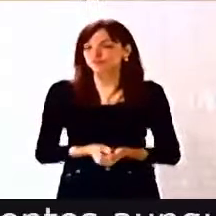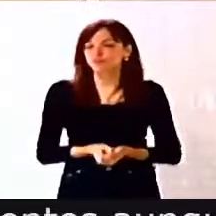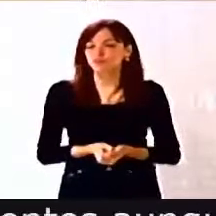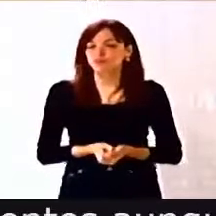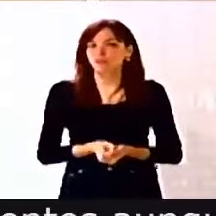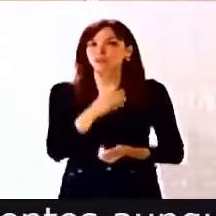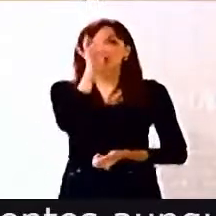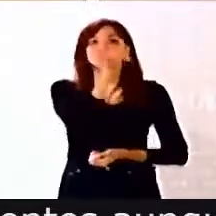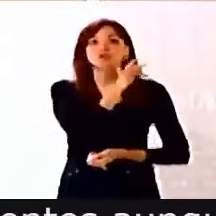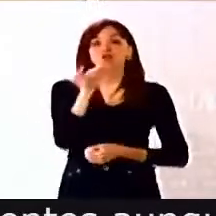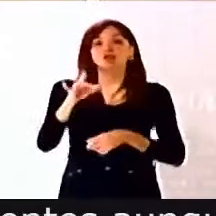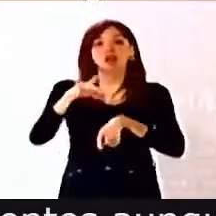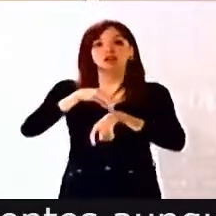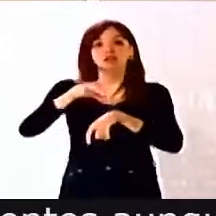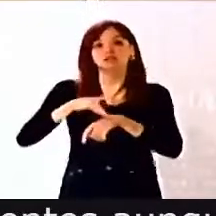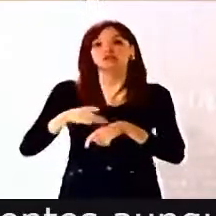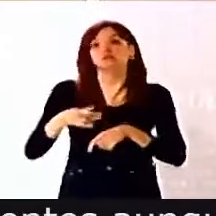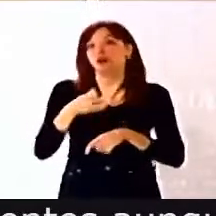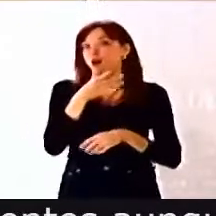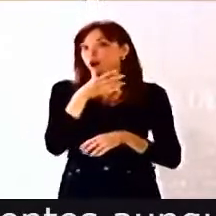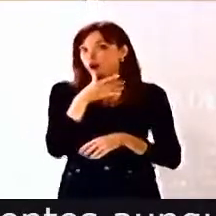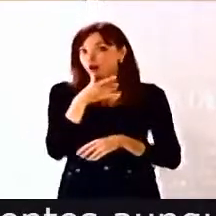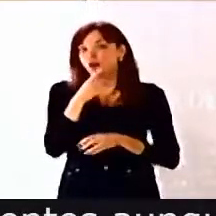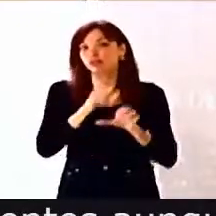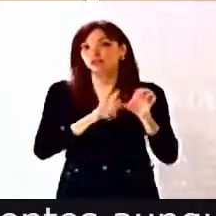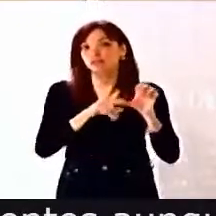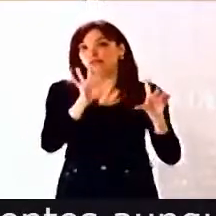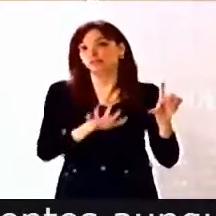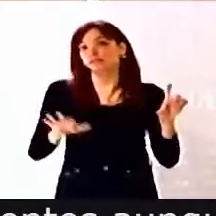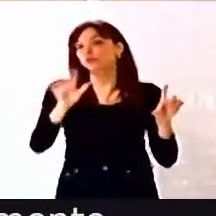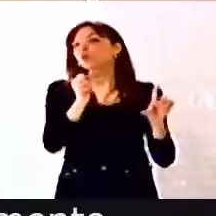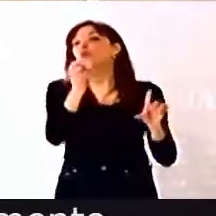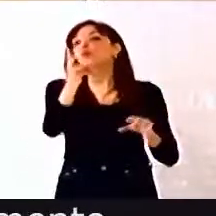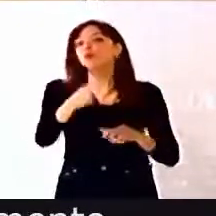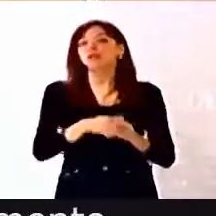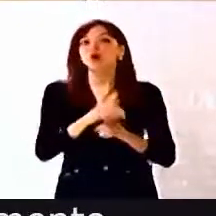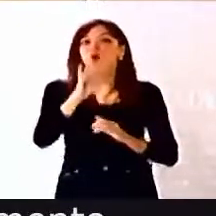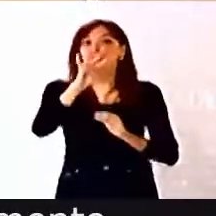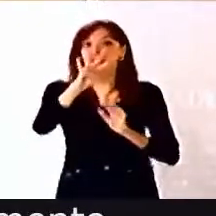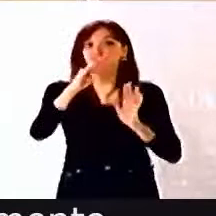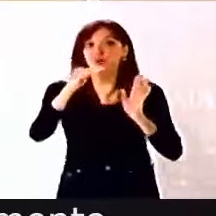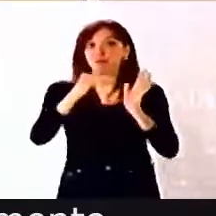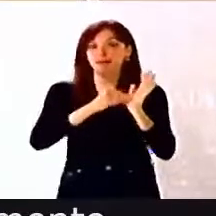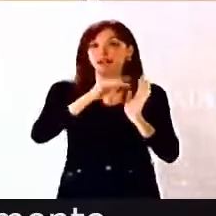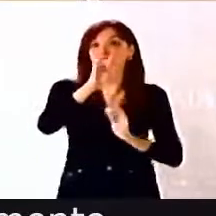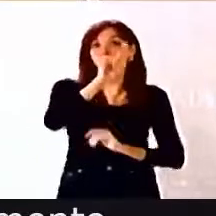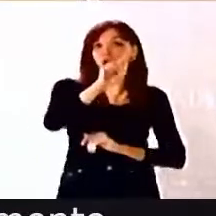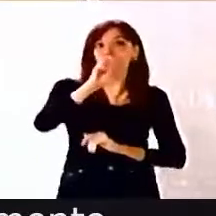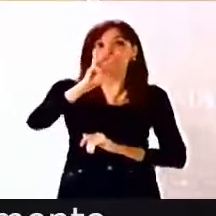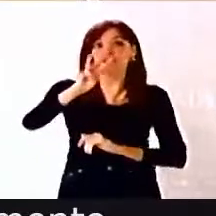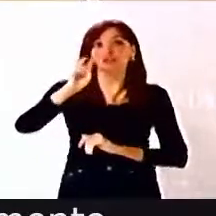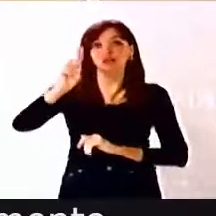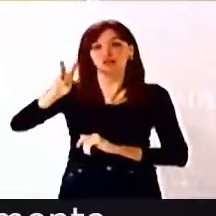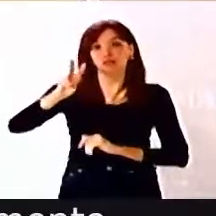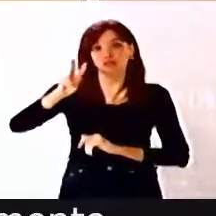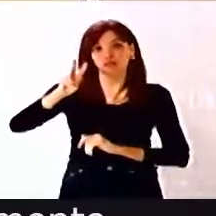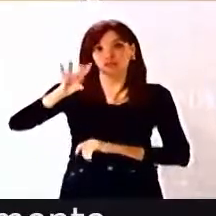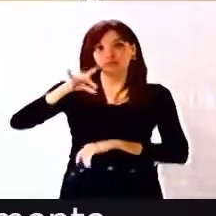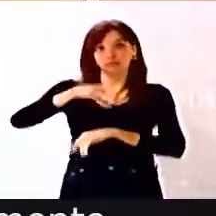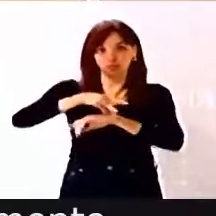El total de casos activos en la Comunidad Autónoma de Extremadura en este momento son de 4.132 casos